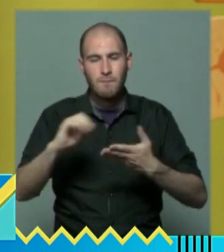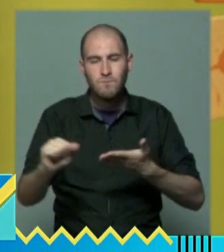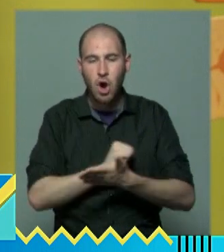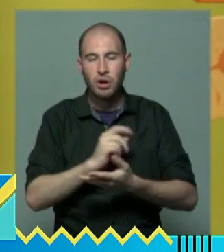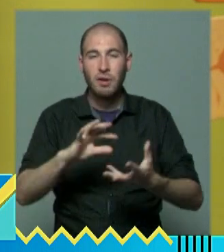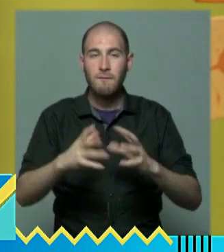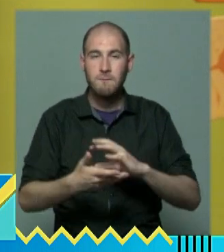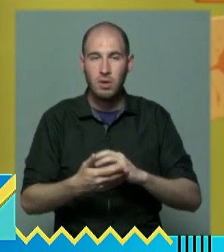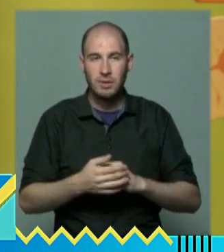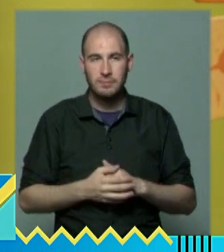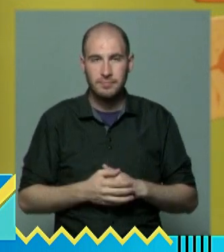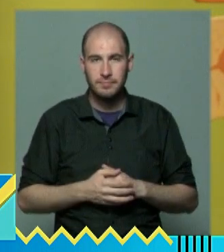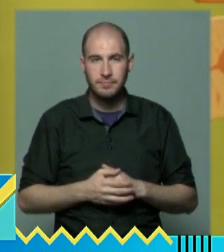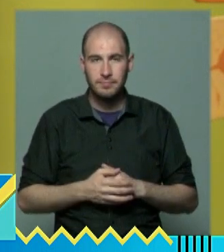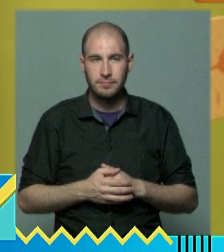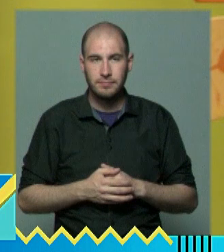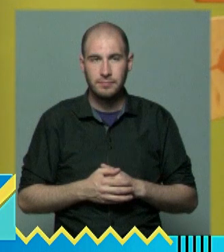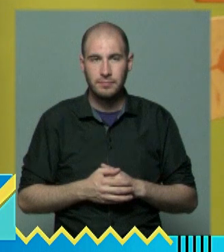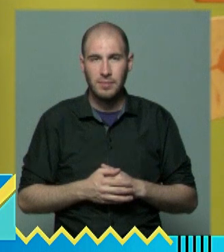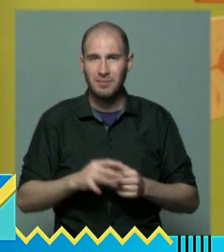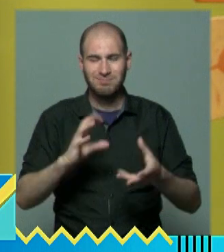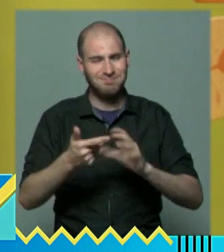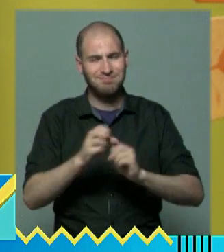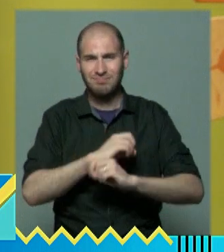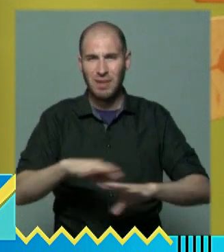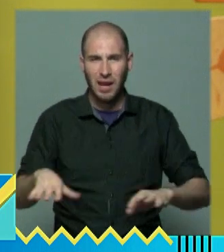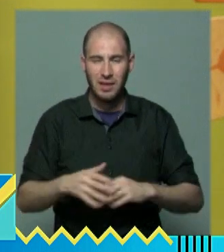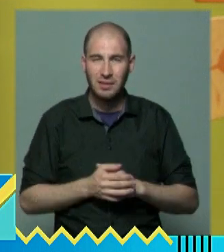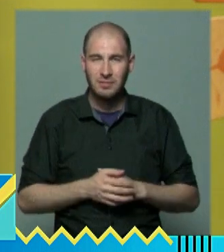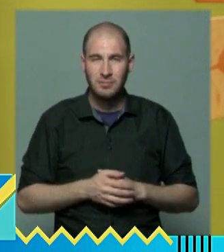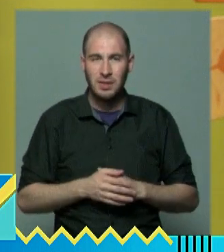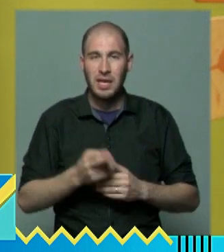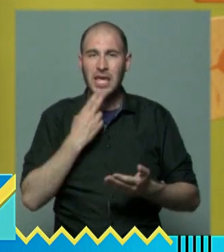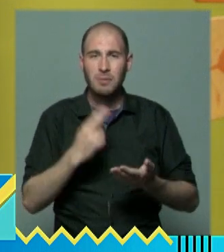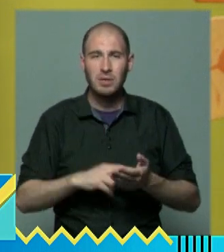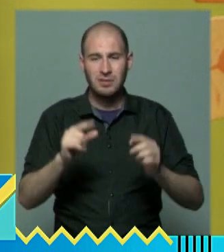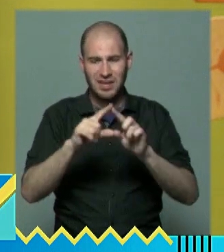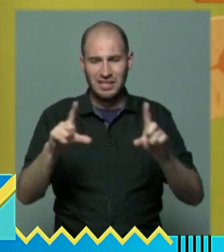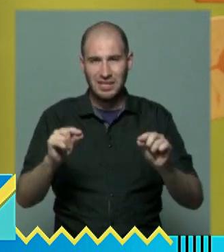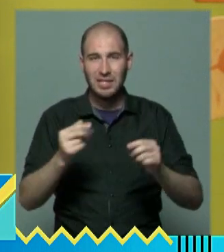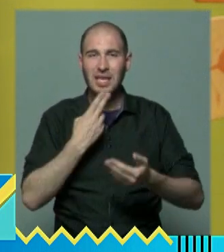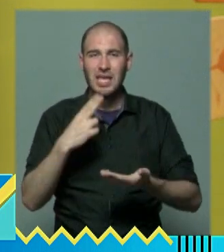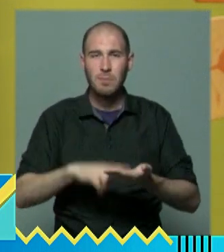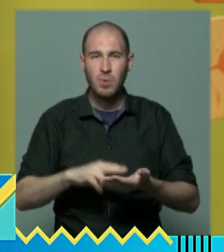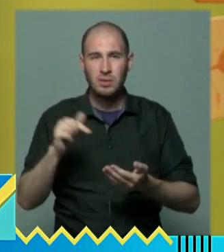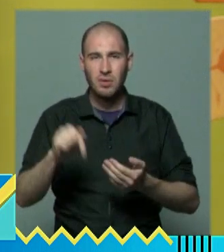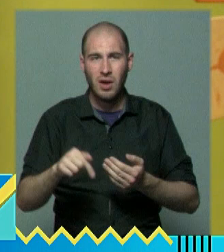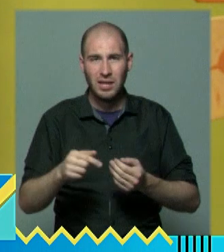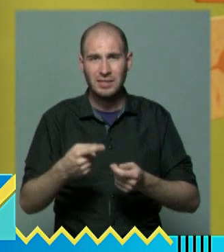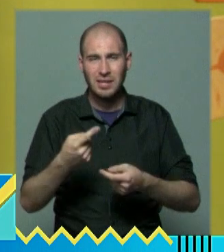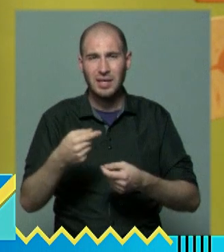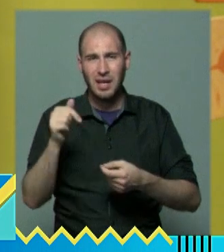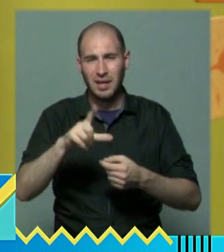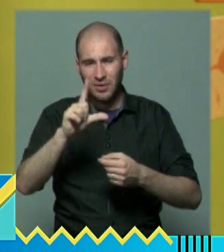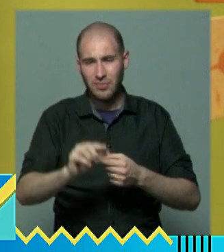sistema mal formado, donde tenemos impuesto al cheque, un impuesto que es totalmente regresivo y